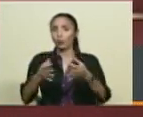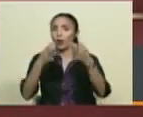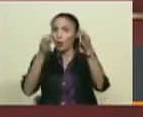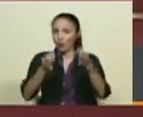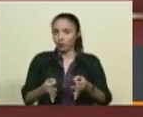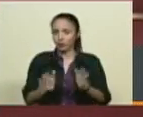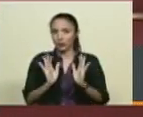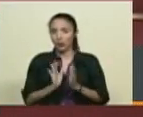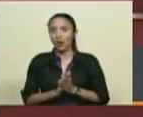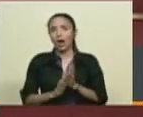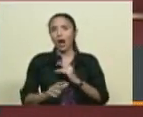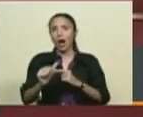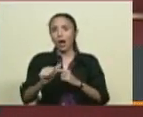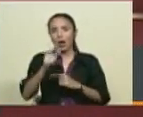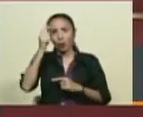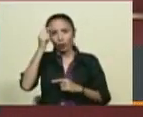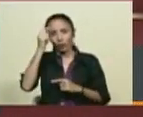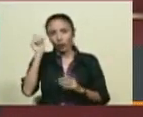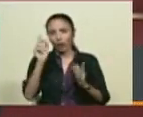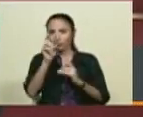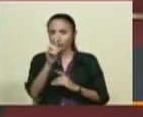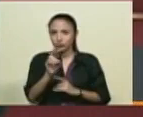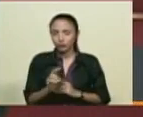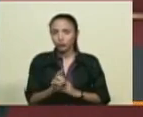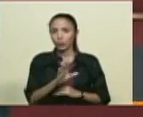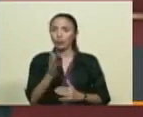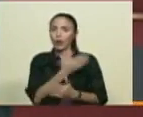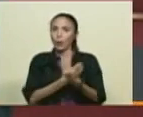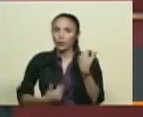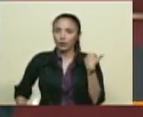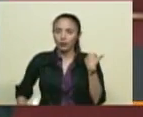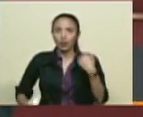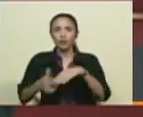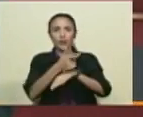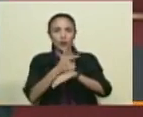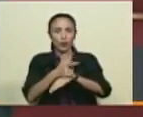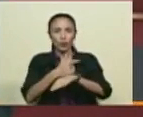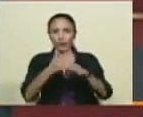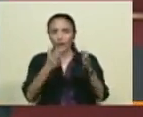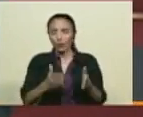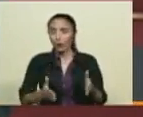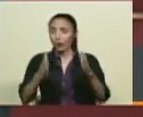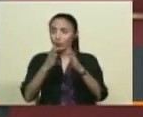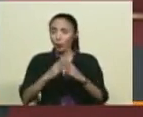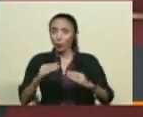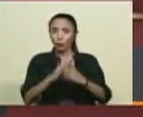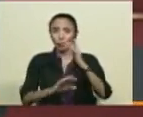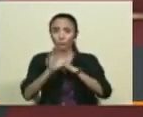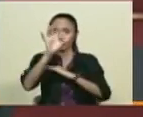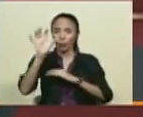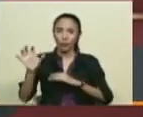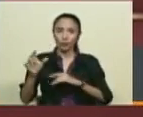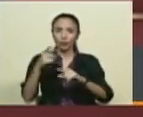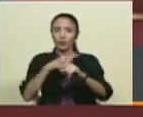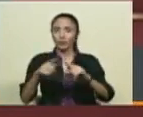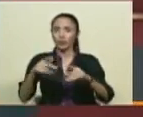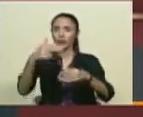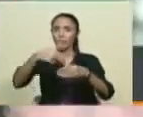en los próximos días a los presidentes, jefes de Estado y jefes de gobierno de todos los países OPEC y no OPEC.